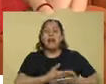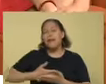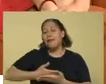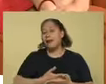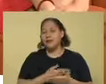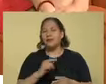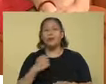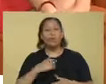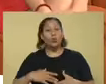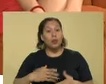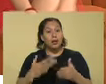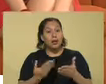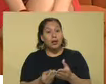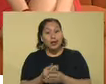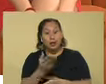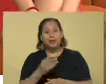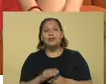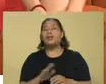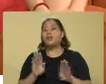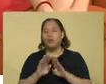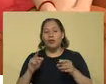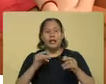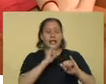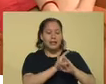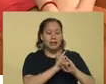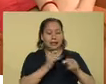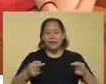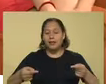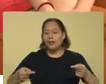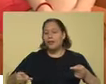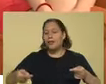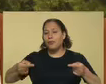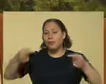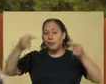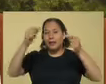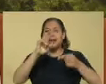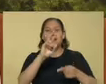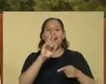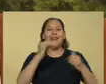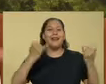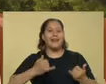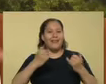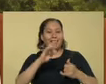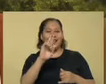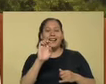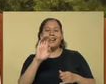entonces. Crecieron ustedes con el Internet. Claro. Sí, exacto. Y de rebelde para acá. Y con rebelde.